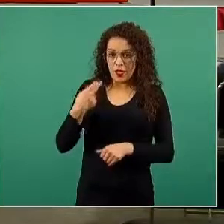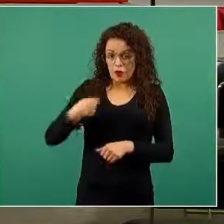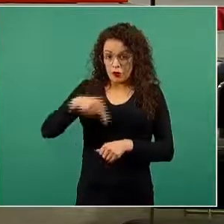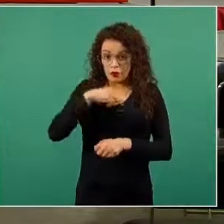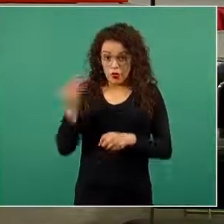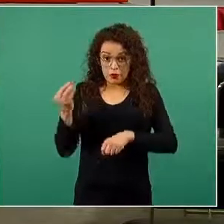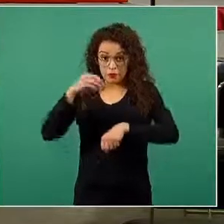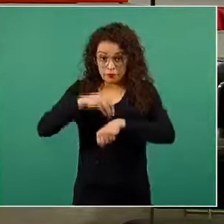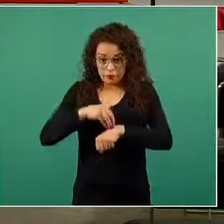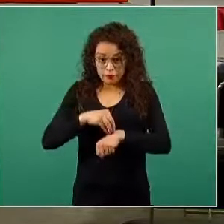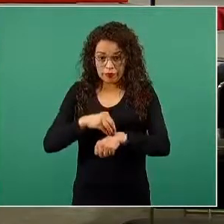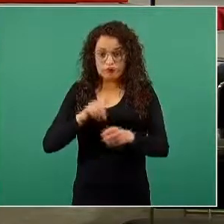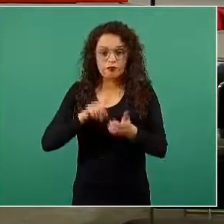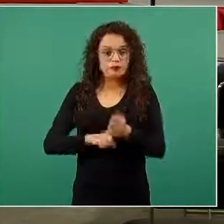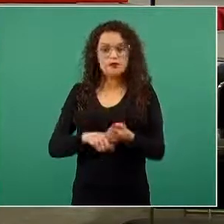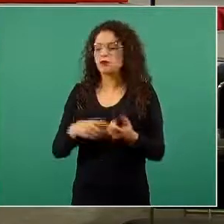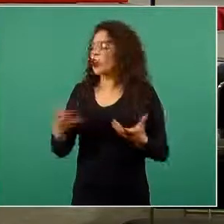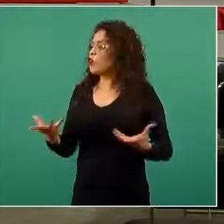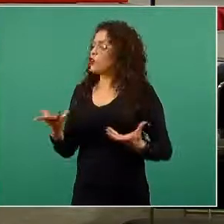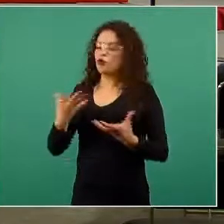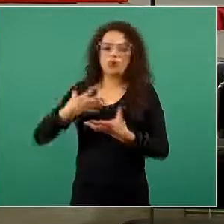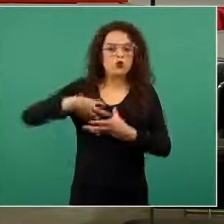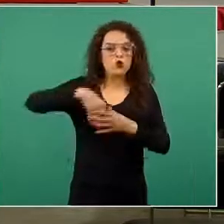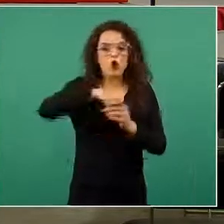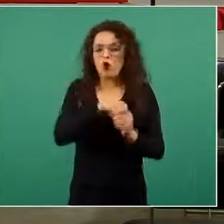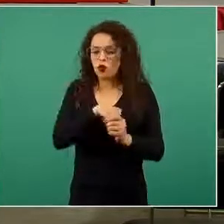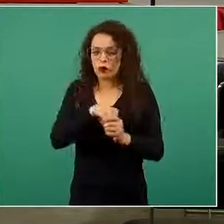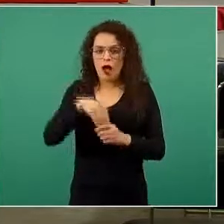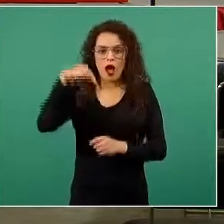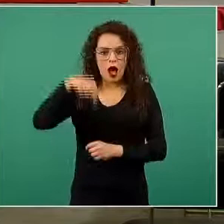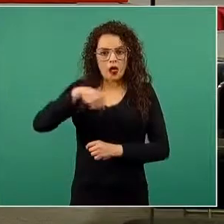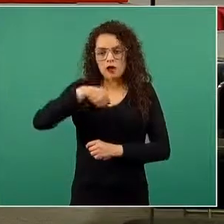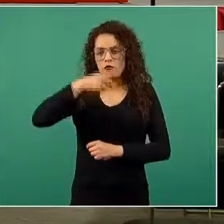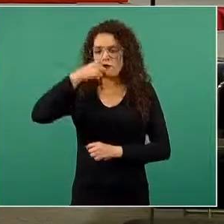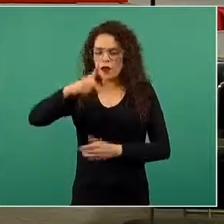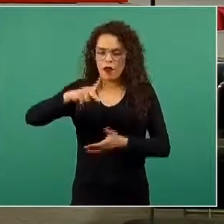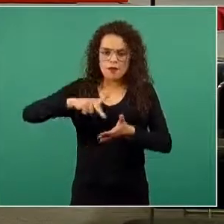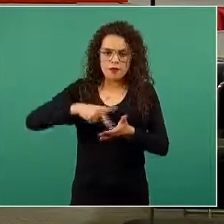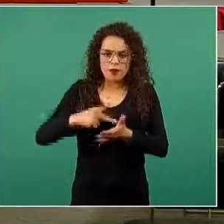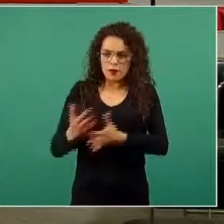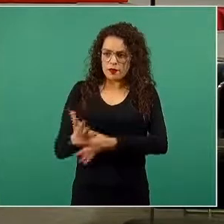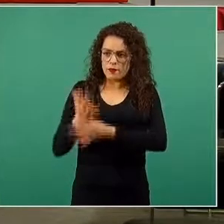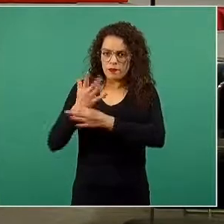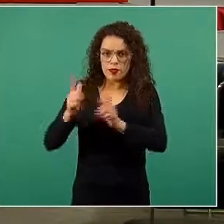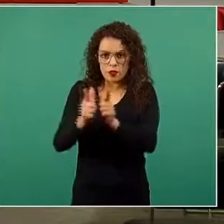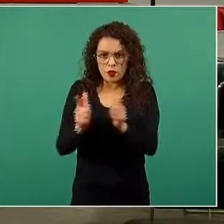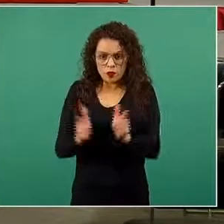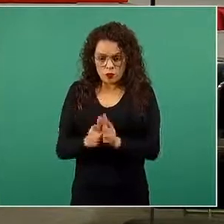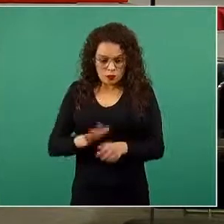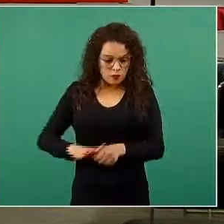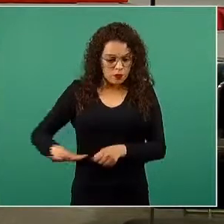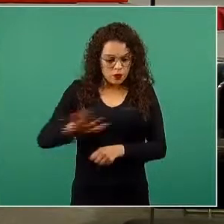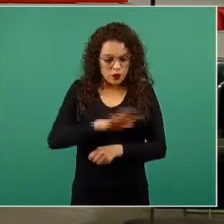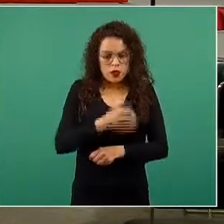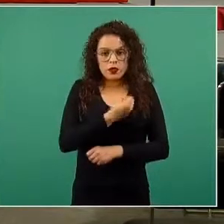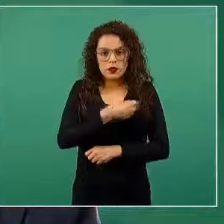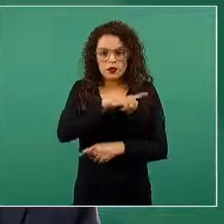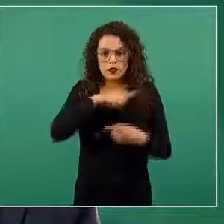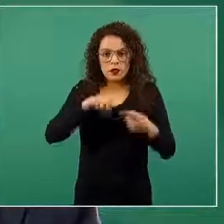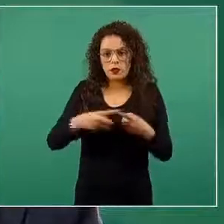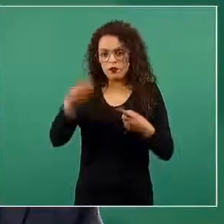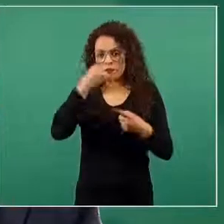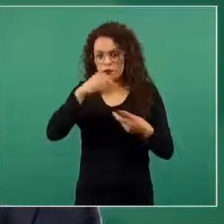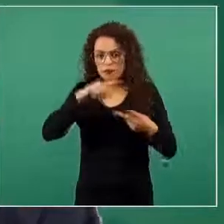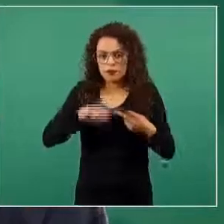son integrales. Hemos mencionado aquí varias veces y lo vuelvo a mencionar, el Grupo Intersectorial de Salud, Alimentación, Medio Ambiente y